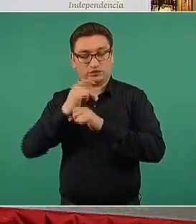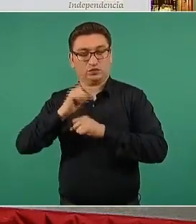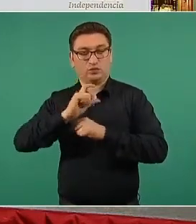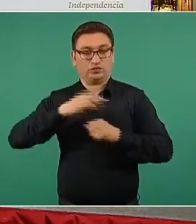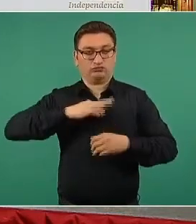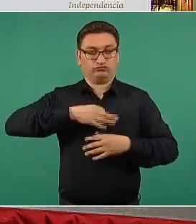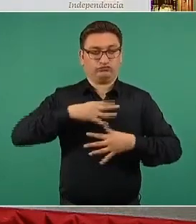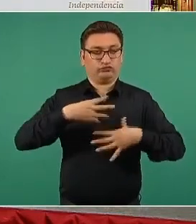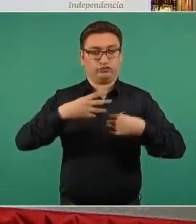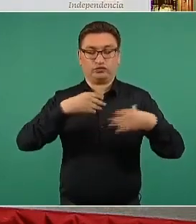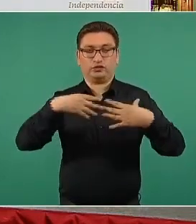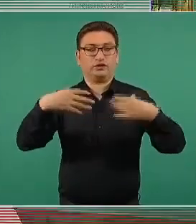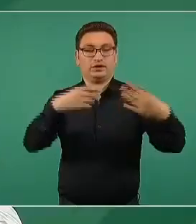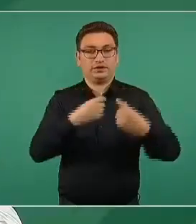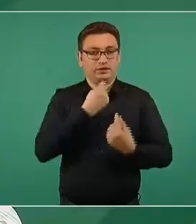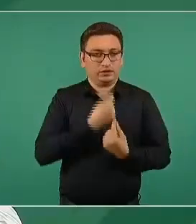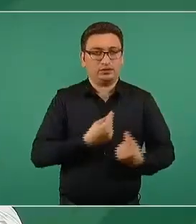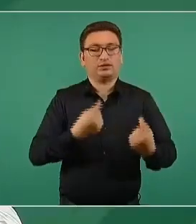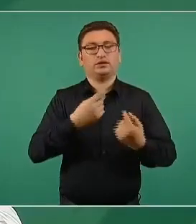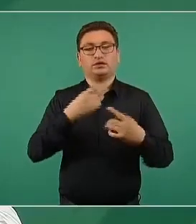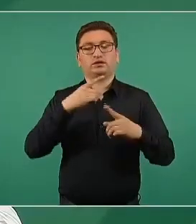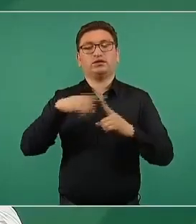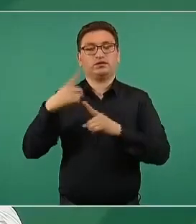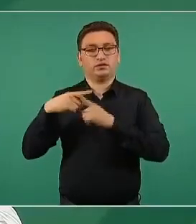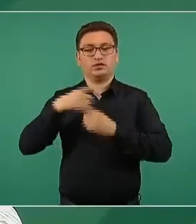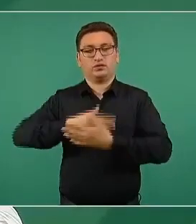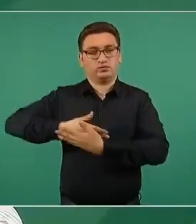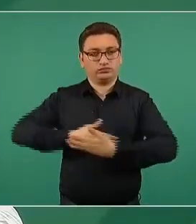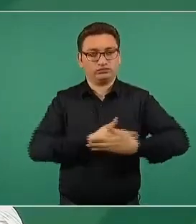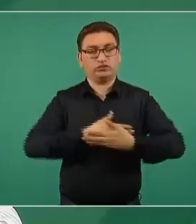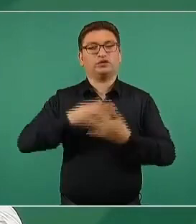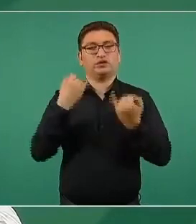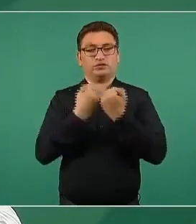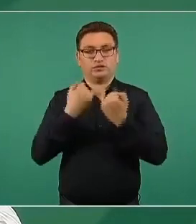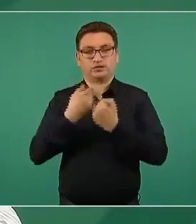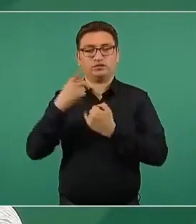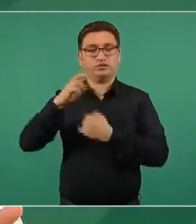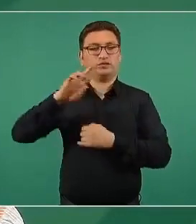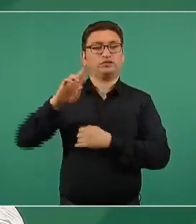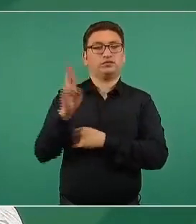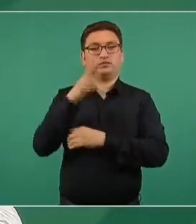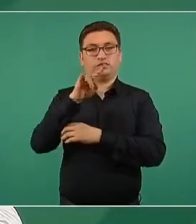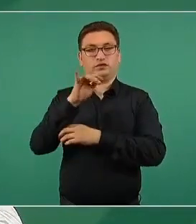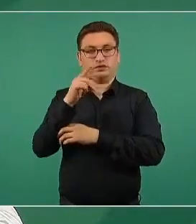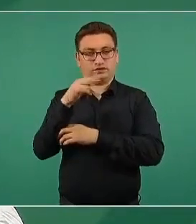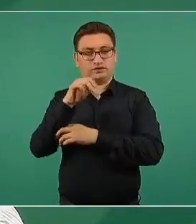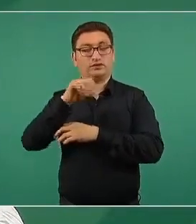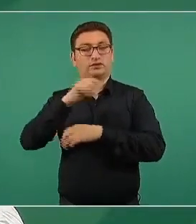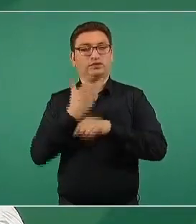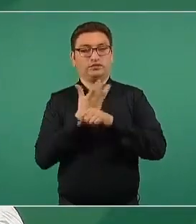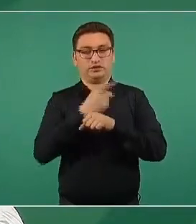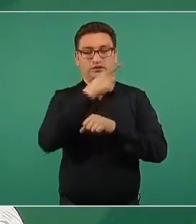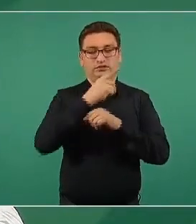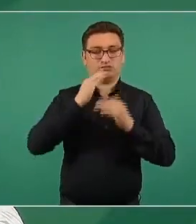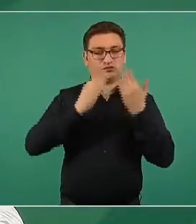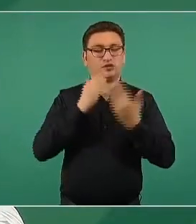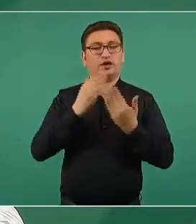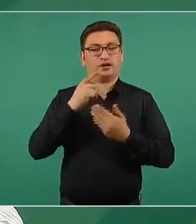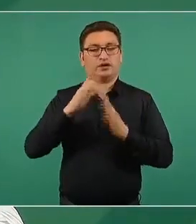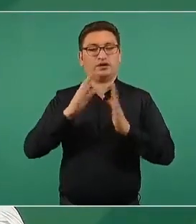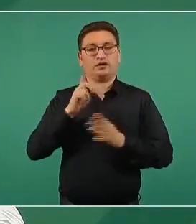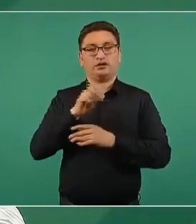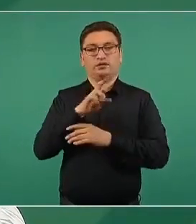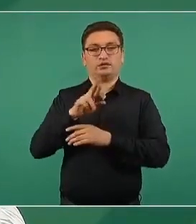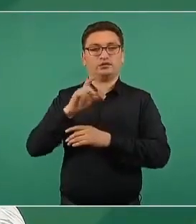infectología pediátrica también en la Escuela de Medicina del Este de Virginia en Estados Unidos. El doctor Chacón pues